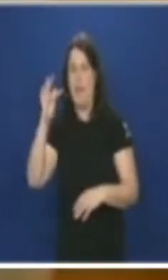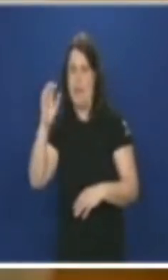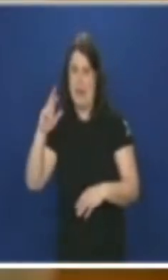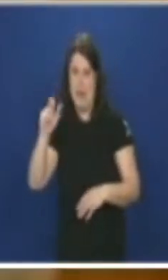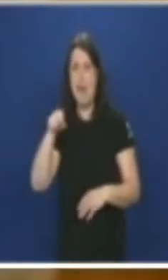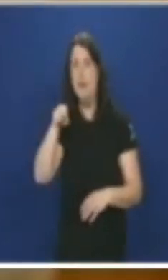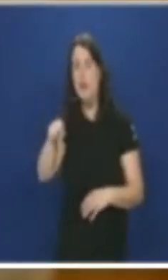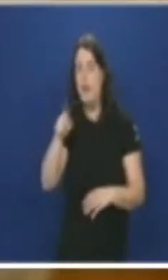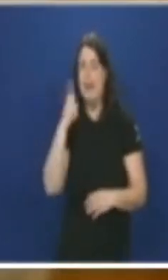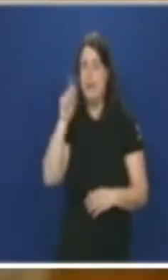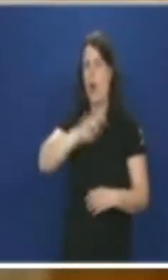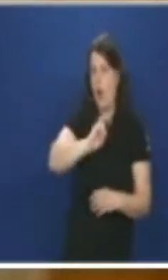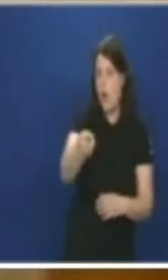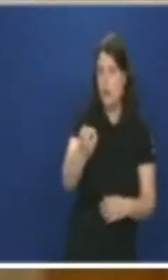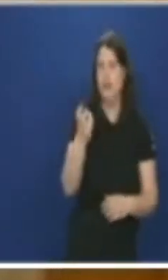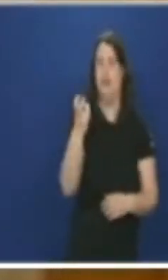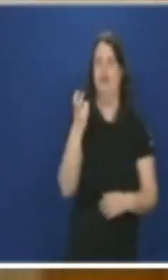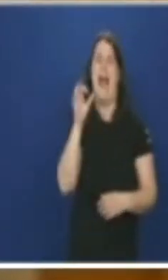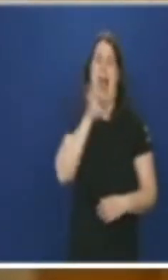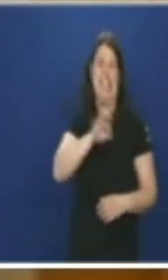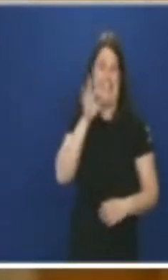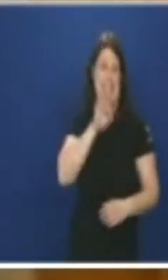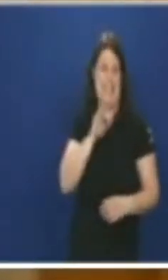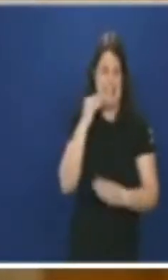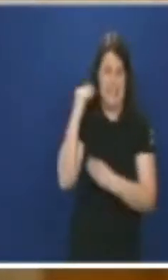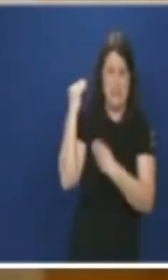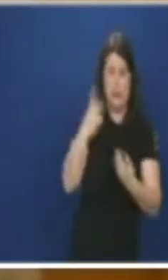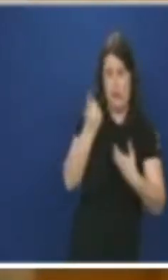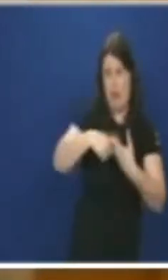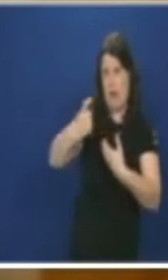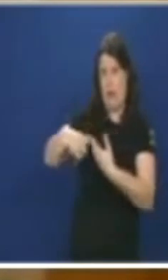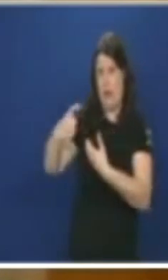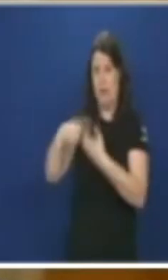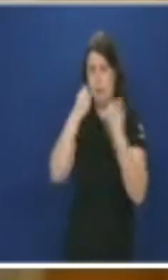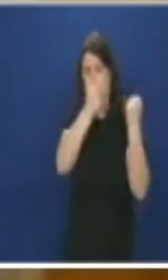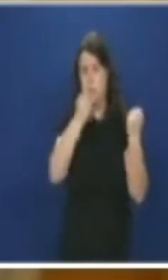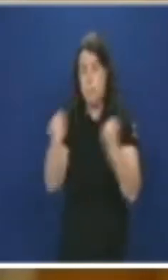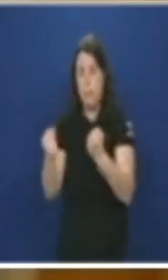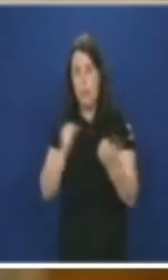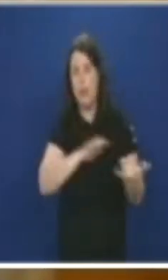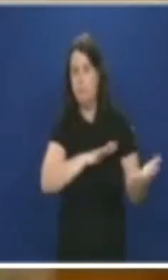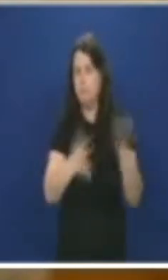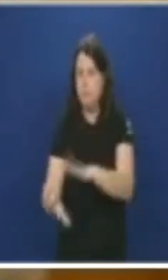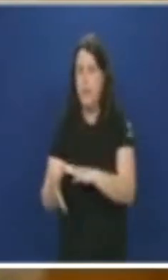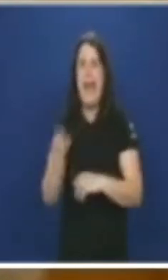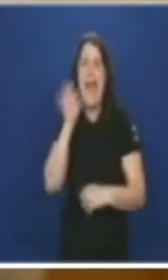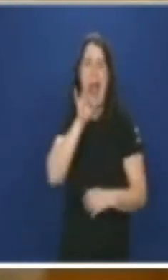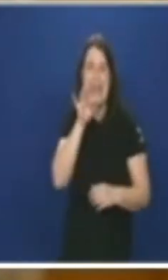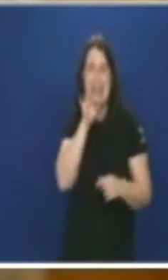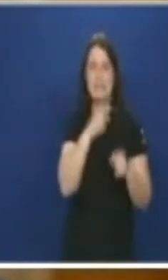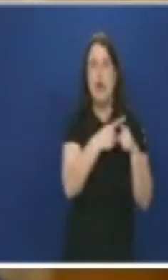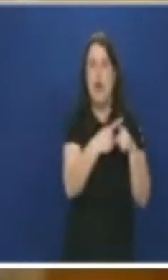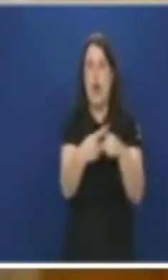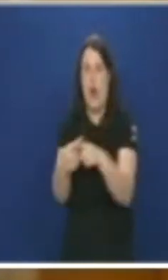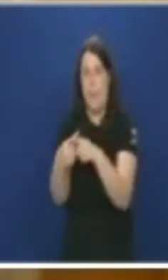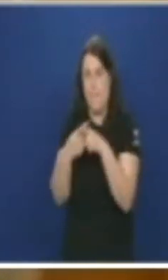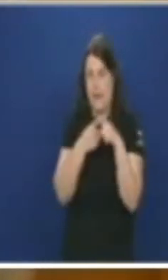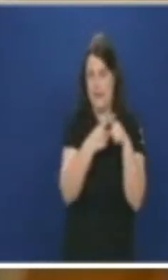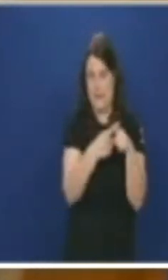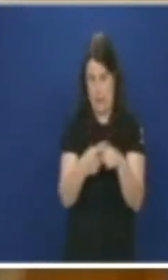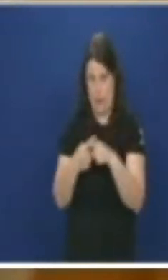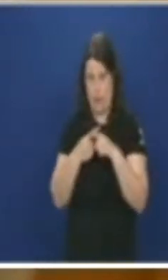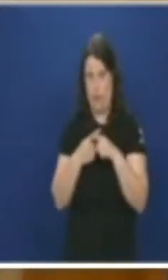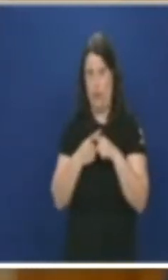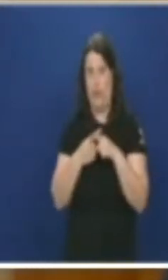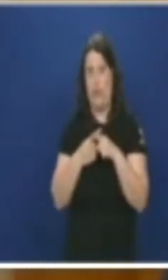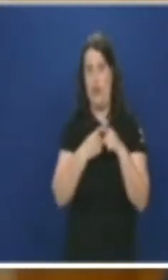demanda galeguistas históricos empeñados en establecer un galeguismo compartido. Se sustancian